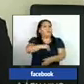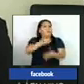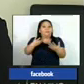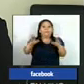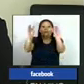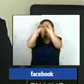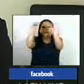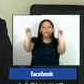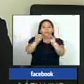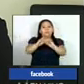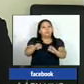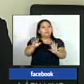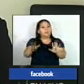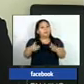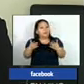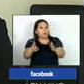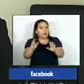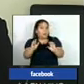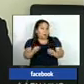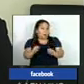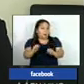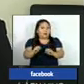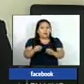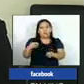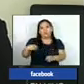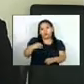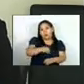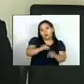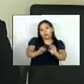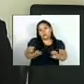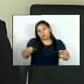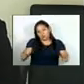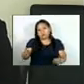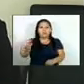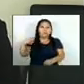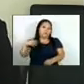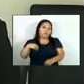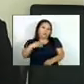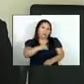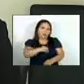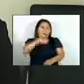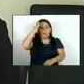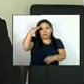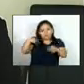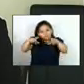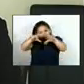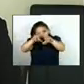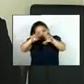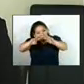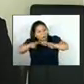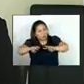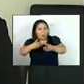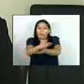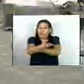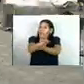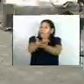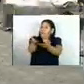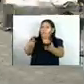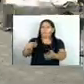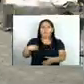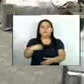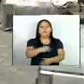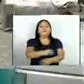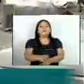con especialidades para prácticamente pediatría, ginecología, médicos generales, en fin, toda la gama.